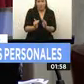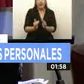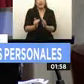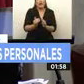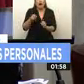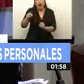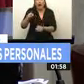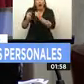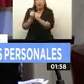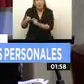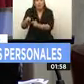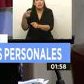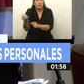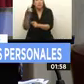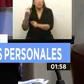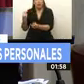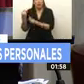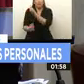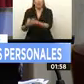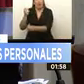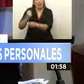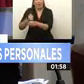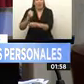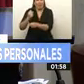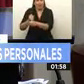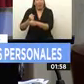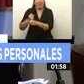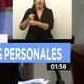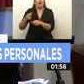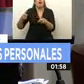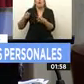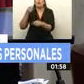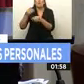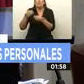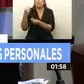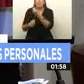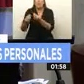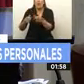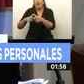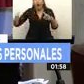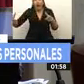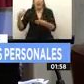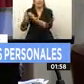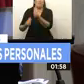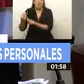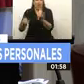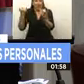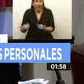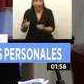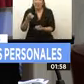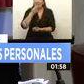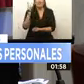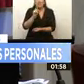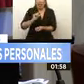de empleo que desempeña la expansión de las empresas tasas ivas por las nubes que impiden y destruyen el